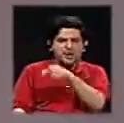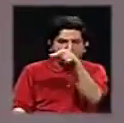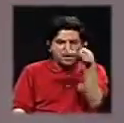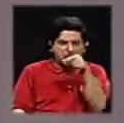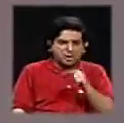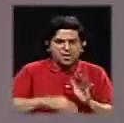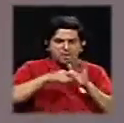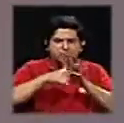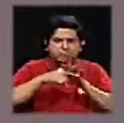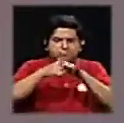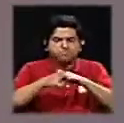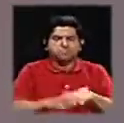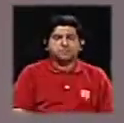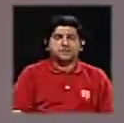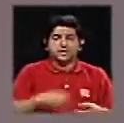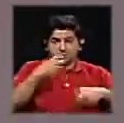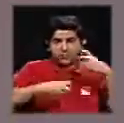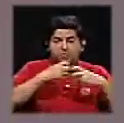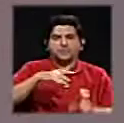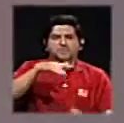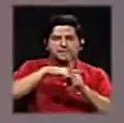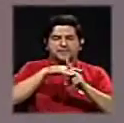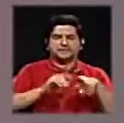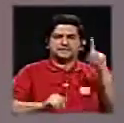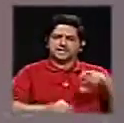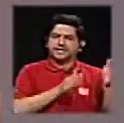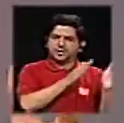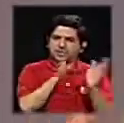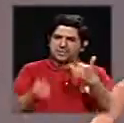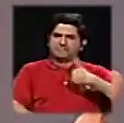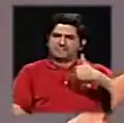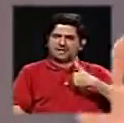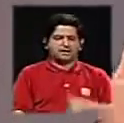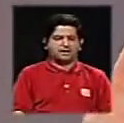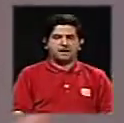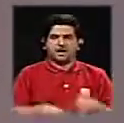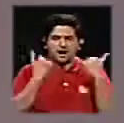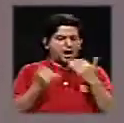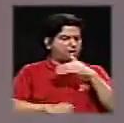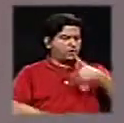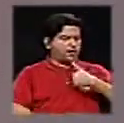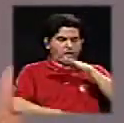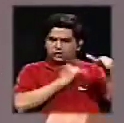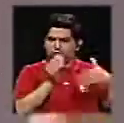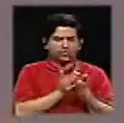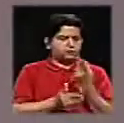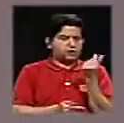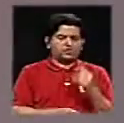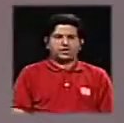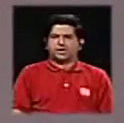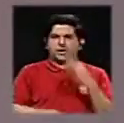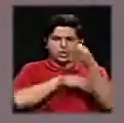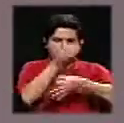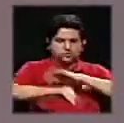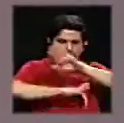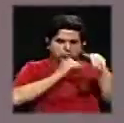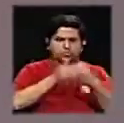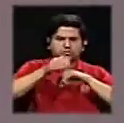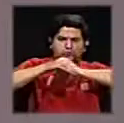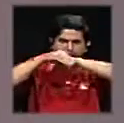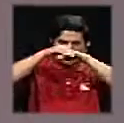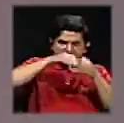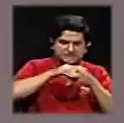referimos nosotros? Que tenemos que tener un plan. Un plan que diga, bueno, no tengo ahora todo el dinero para sustituir todas las alcantarillas que tiene la red